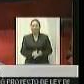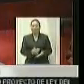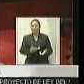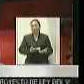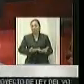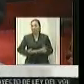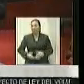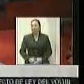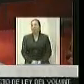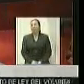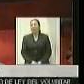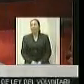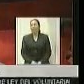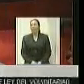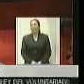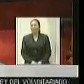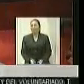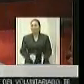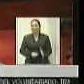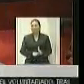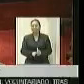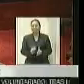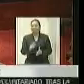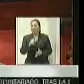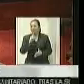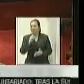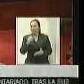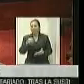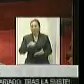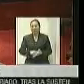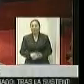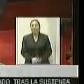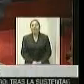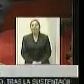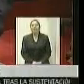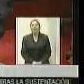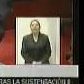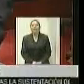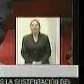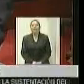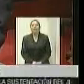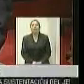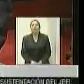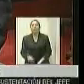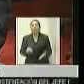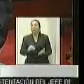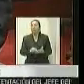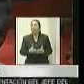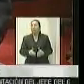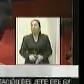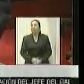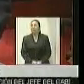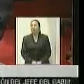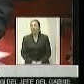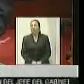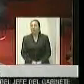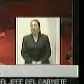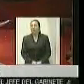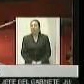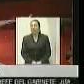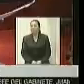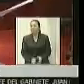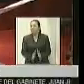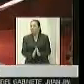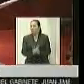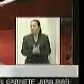que además las sentencias de la Corte no son vinculantes, le sugiero, doctor, que revise sus